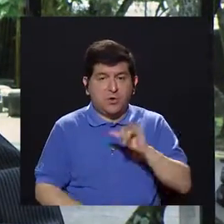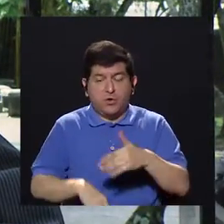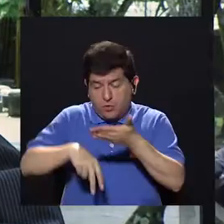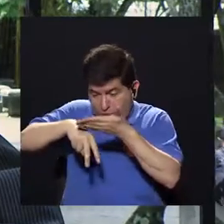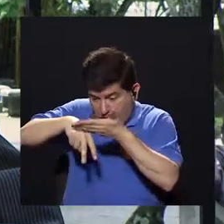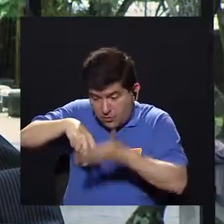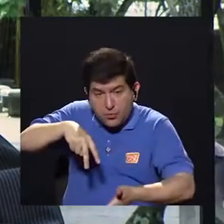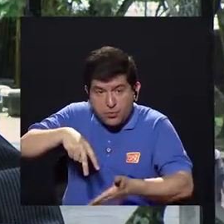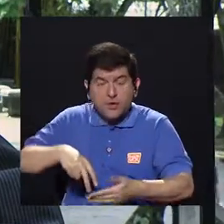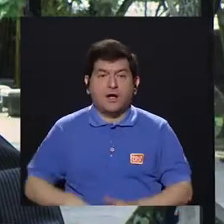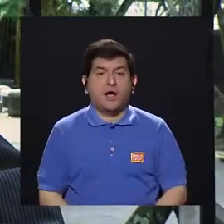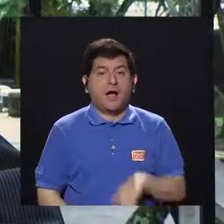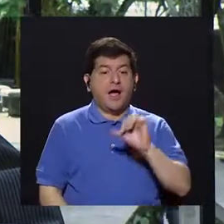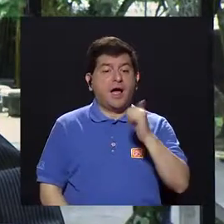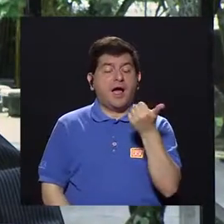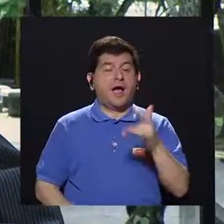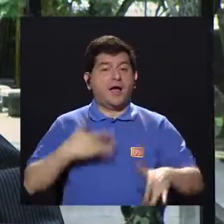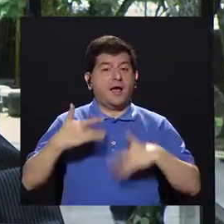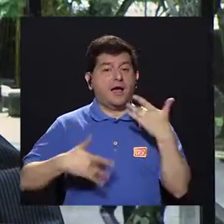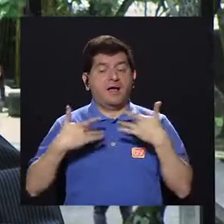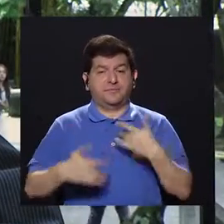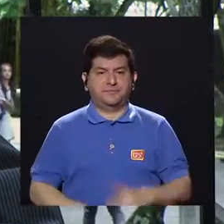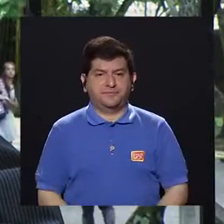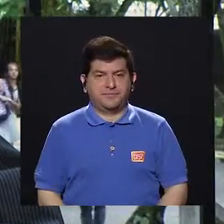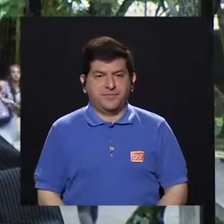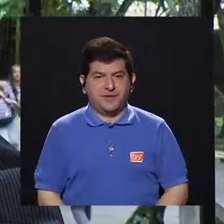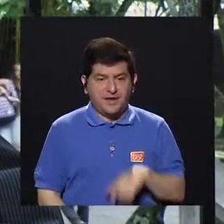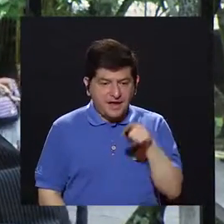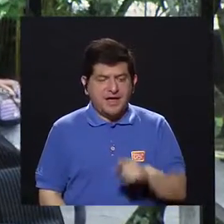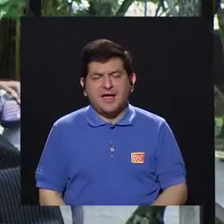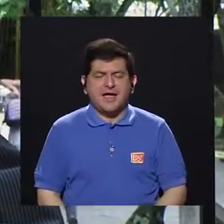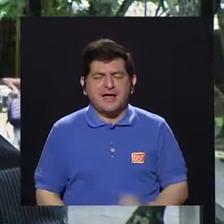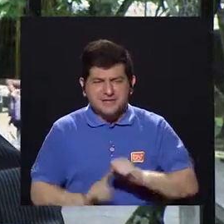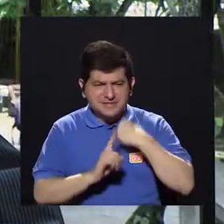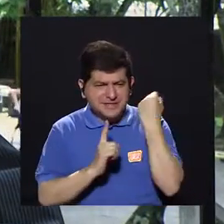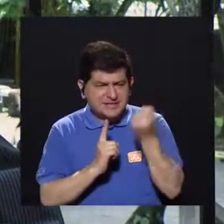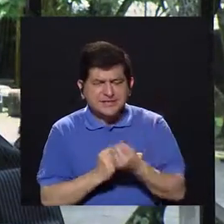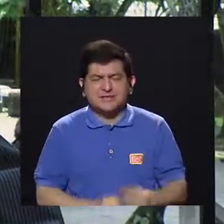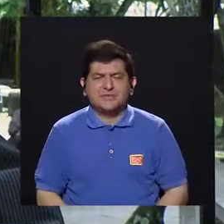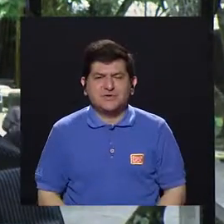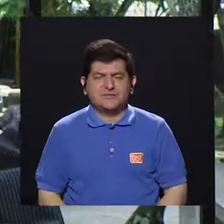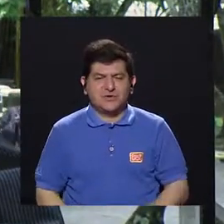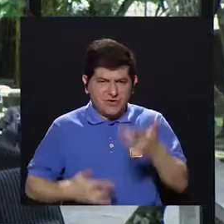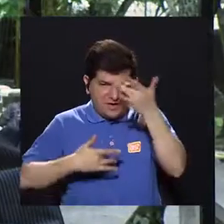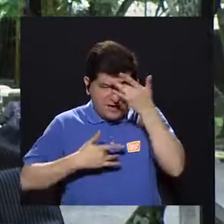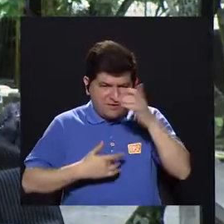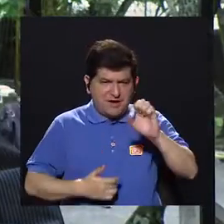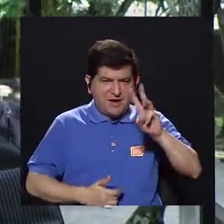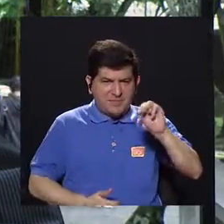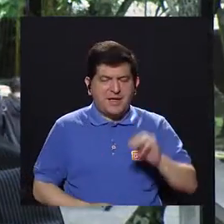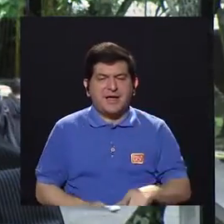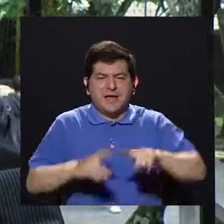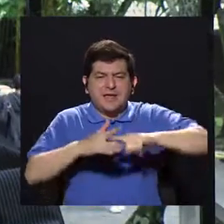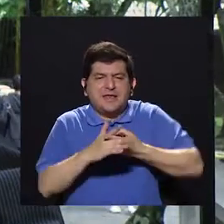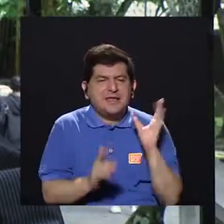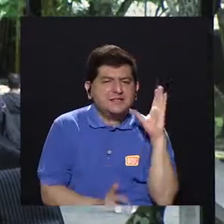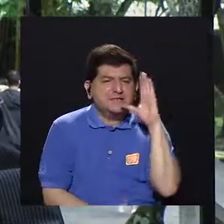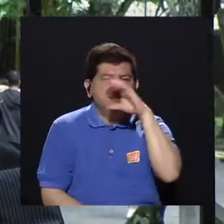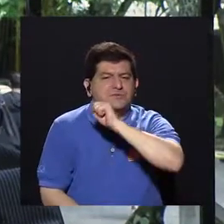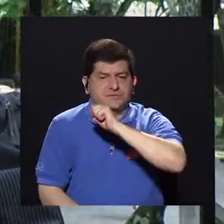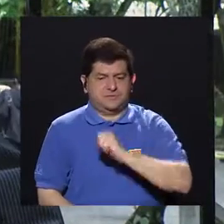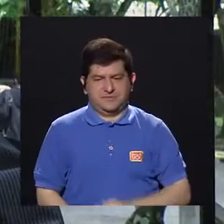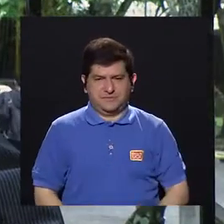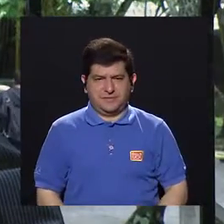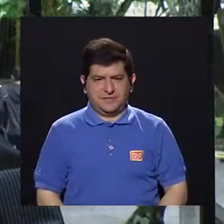el diagnóstico de la esclerosis múltiple, todo empieza sospechándolo. Y yo siento que en este país tiene una característica, el nivel de educación